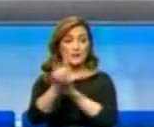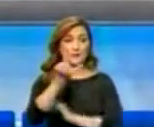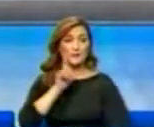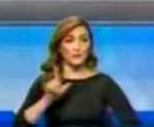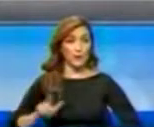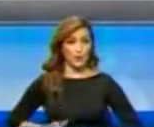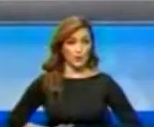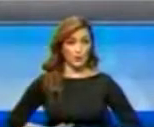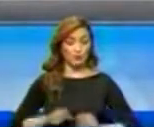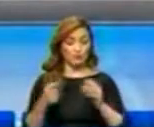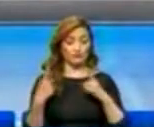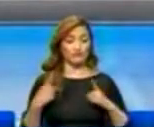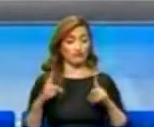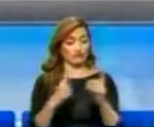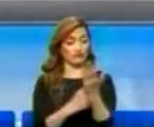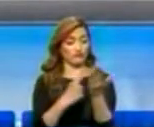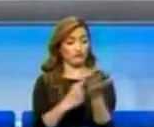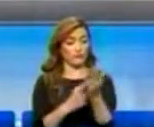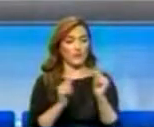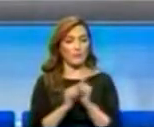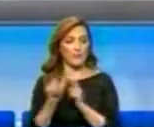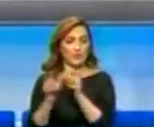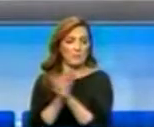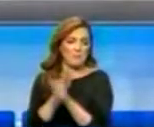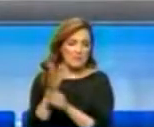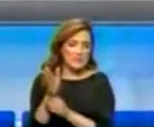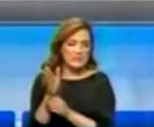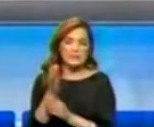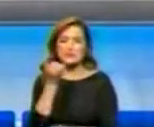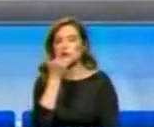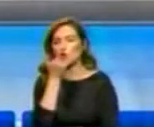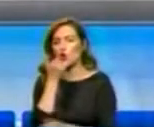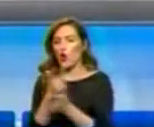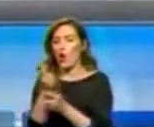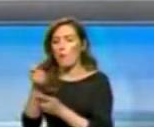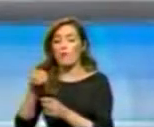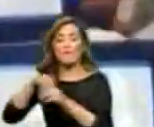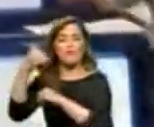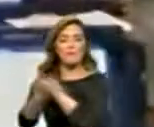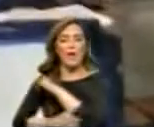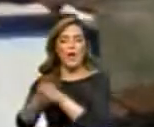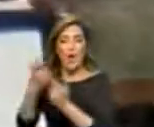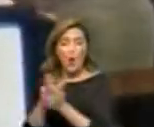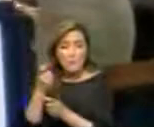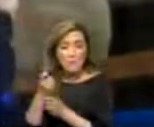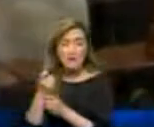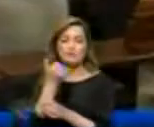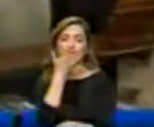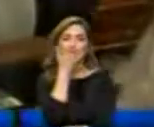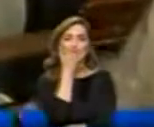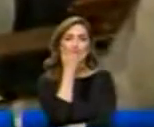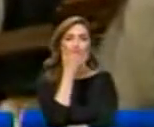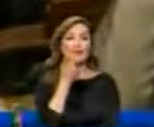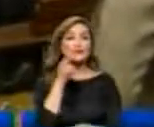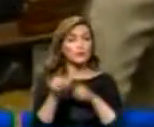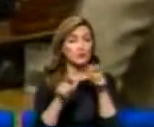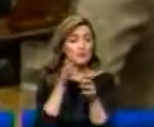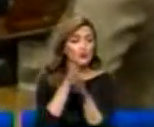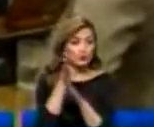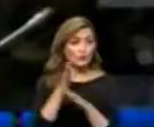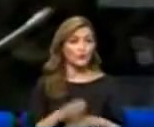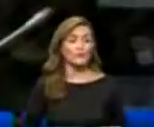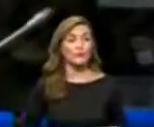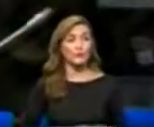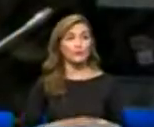Expertos en el tema piensan que sería un error permitir solo la importación. Luego de 7 años de espera, finalmente este jueves la